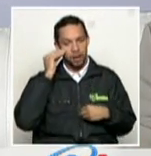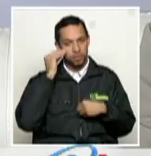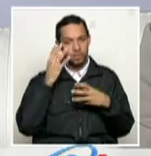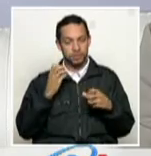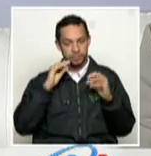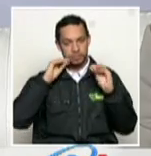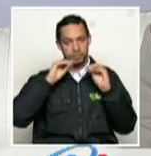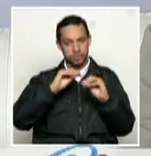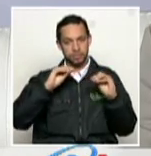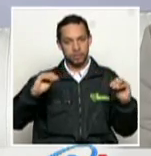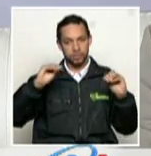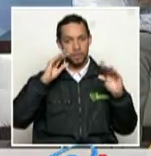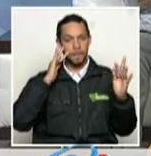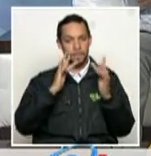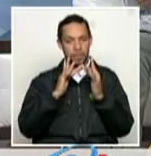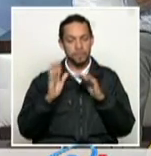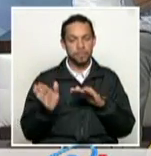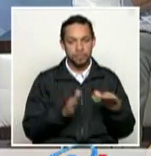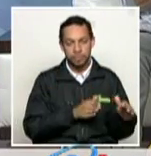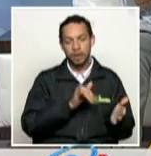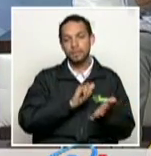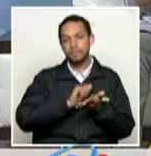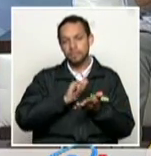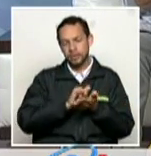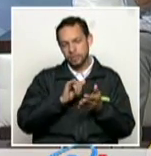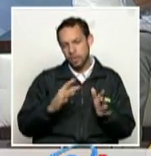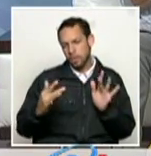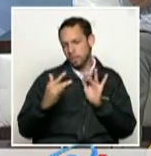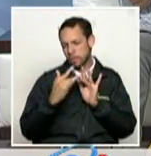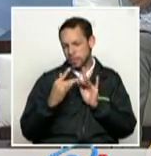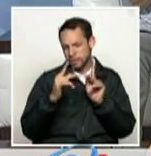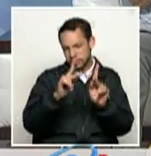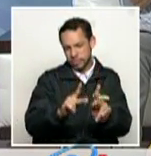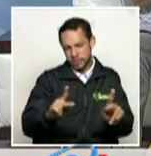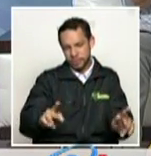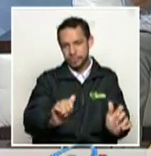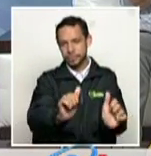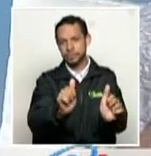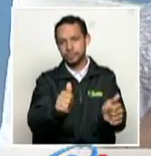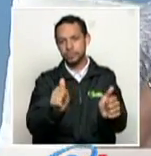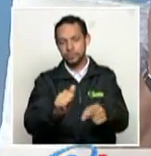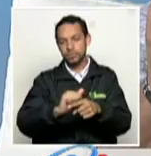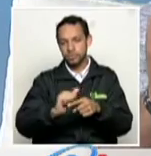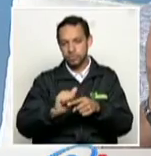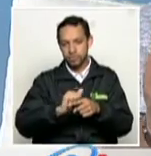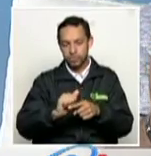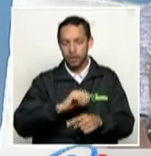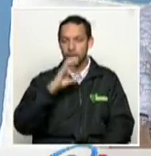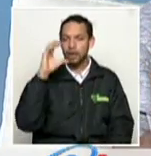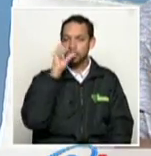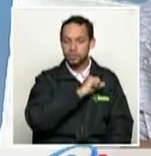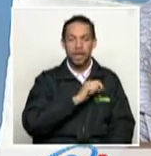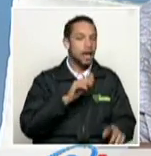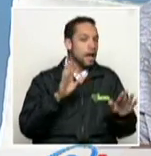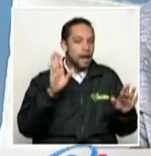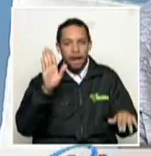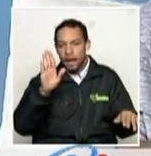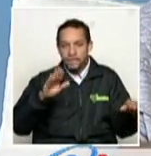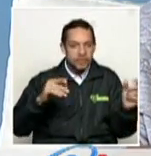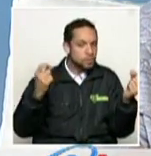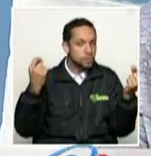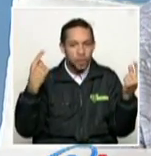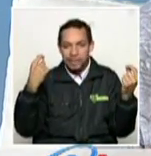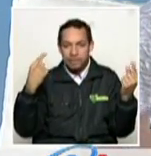las condiciones de vida. Y hacer como la medicina más humana, Sí. que llegue más fácil, que se entienda más fácil.